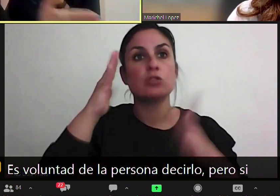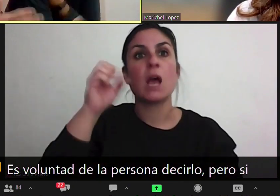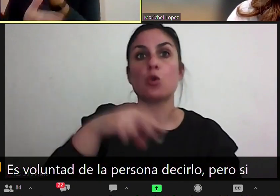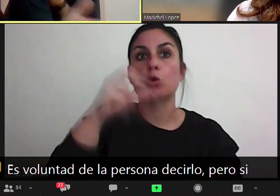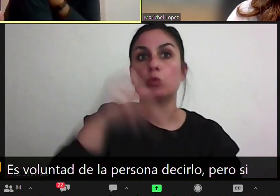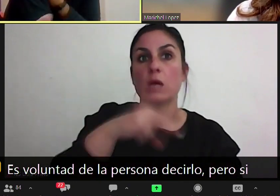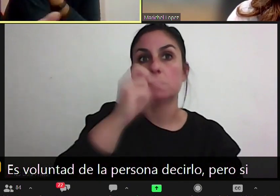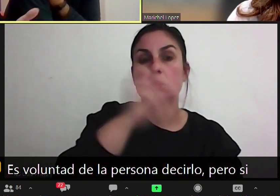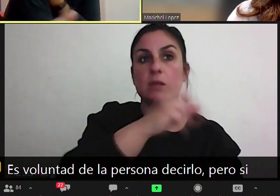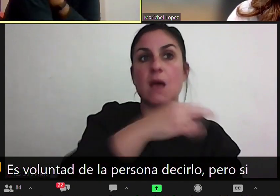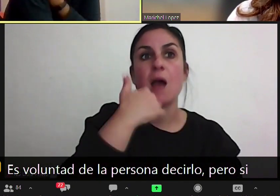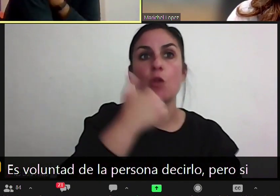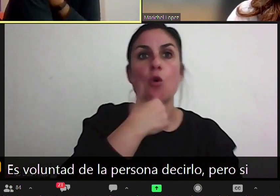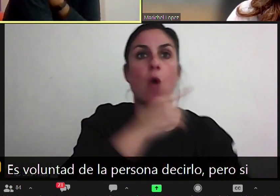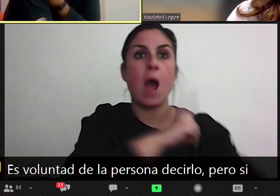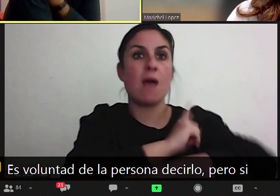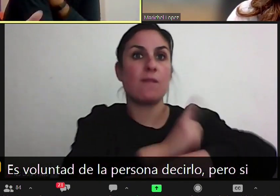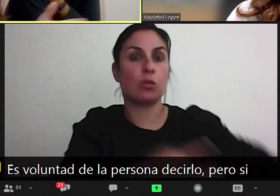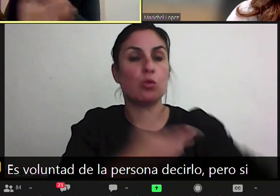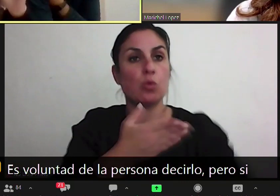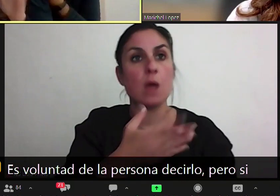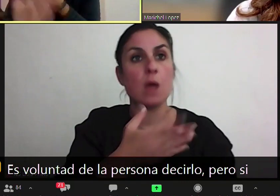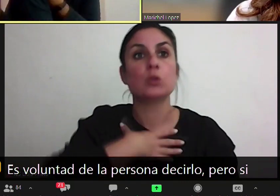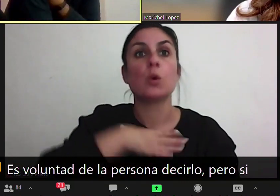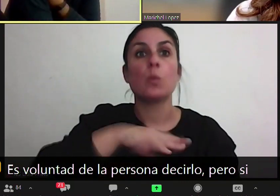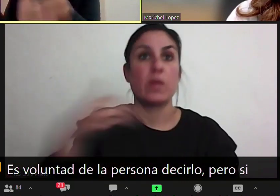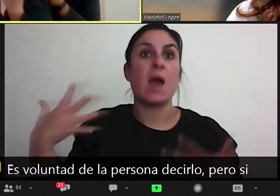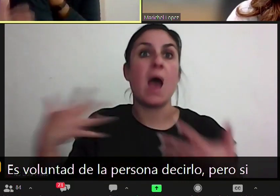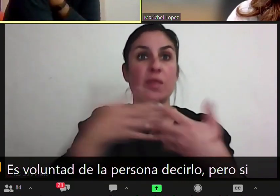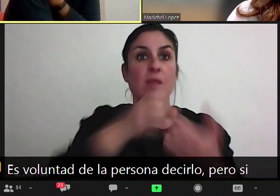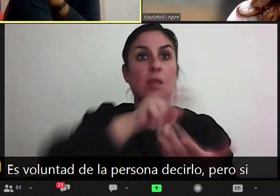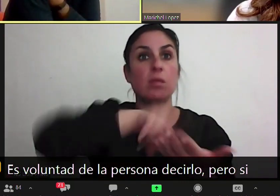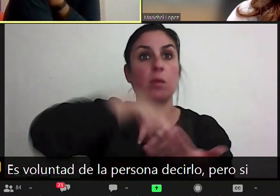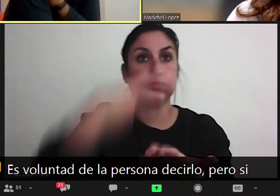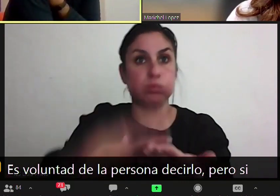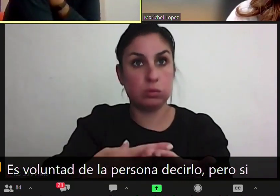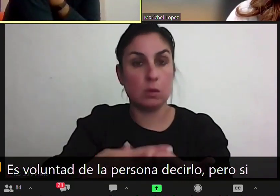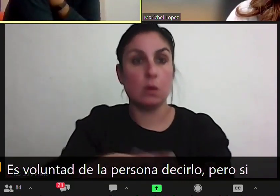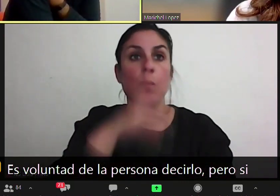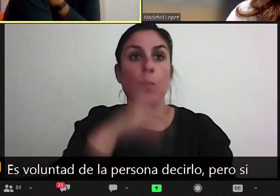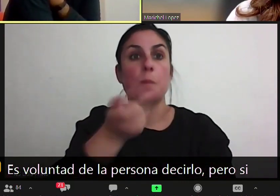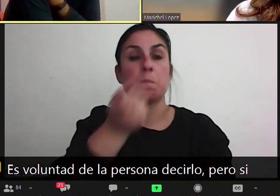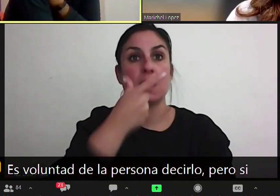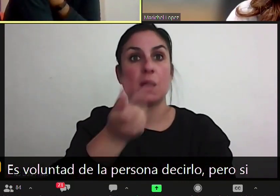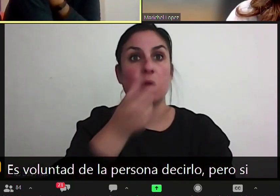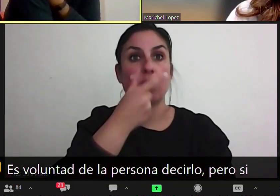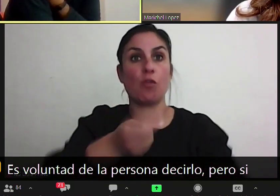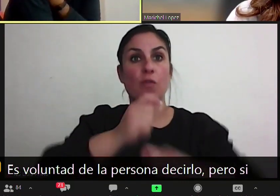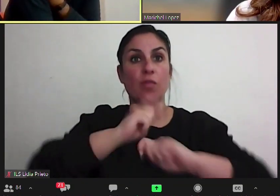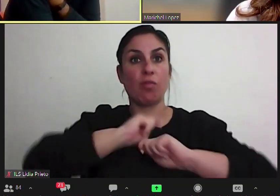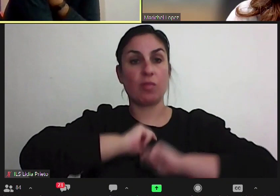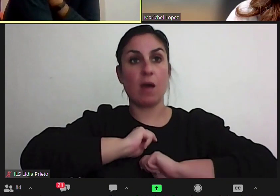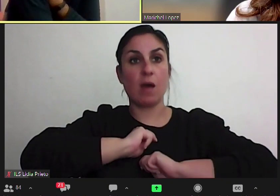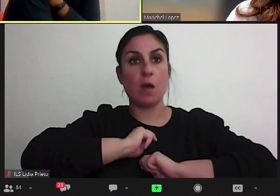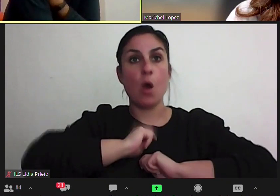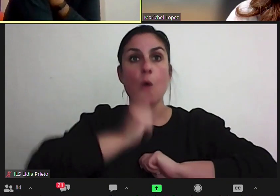mejor probablemente vaya a tener un accidente porque no está plenamente en ese momento para poder hacer